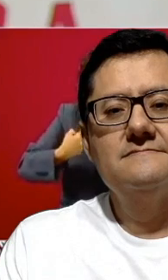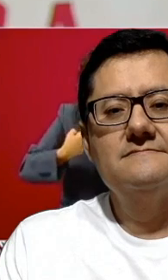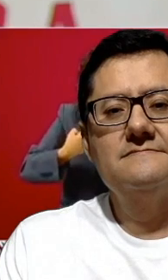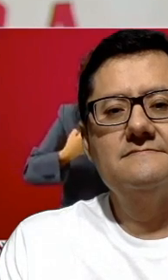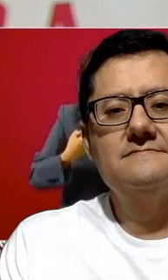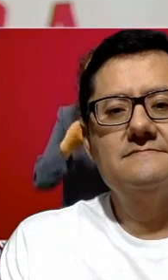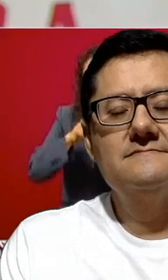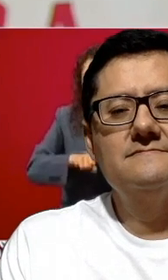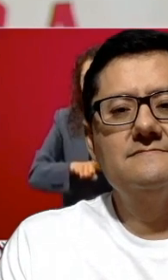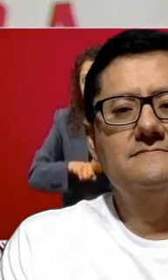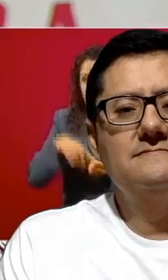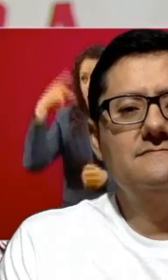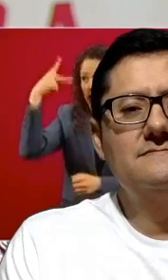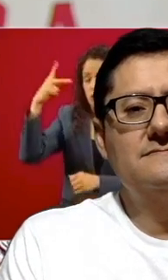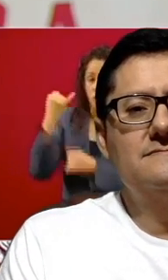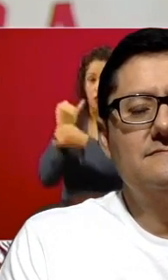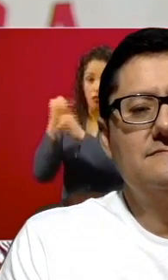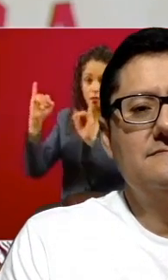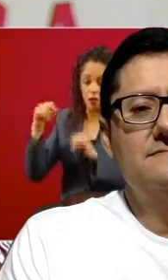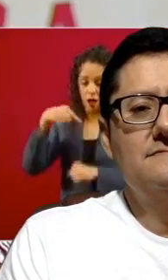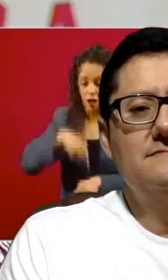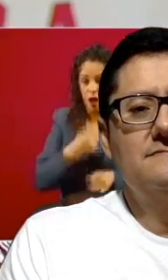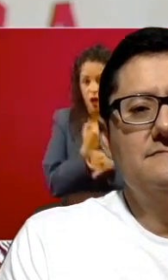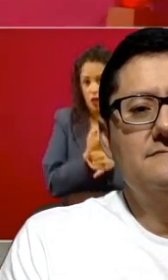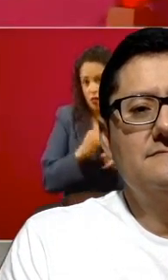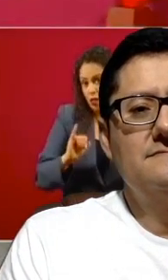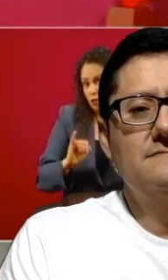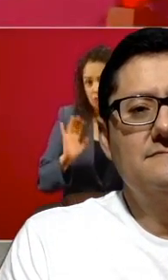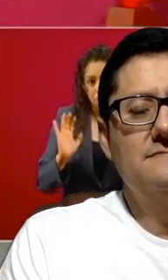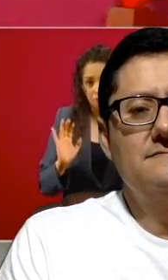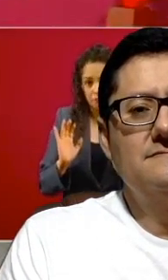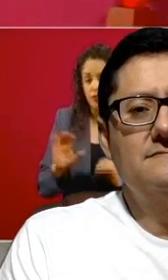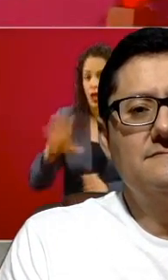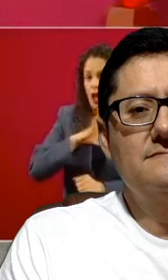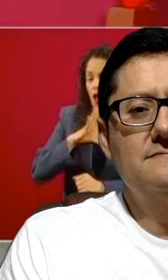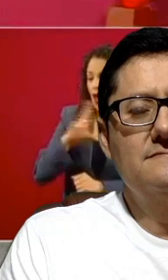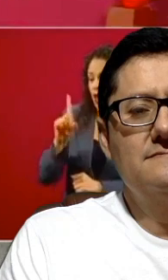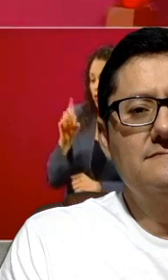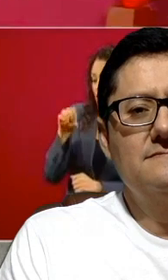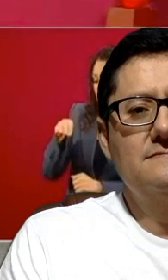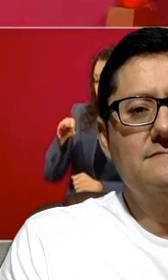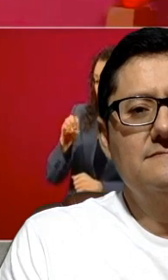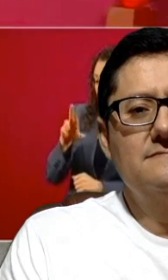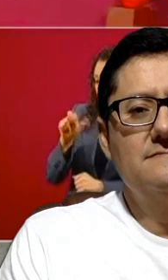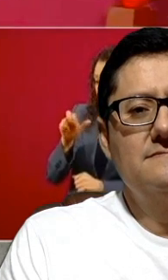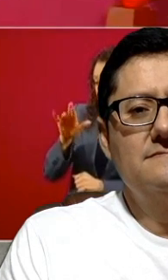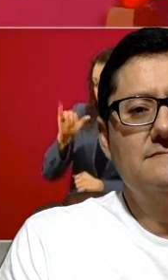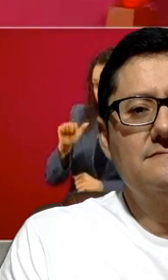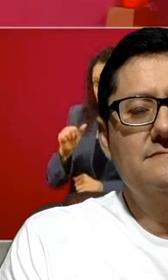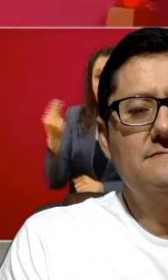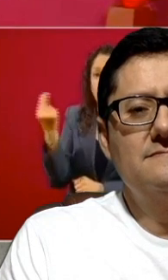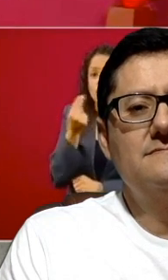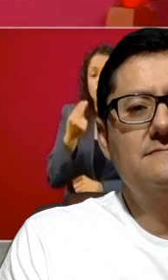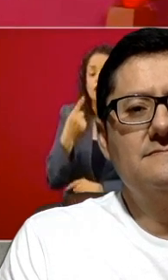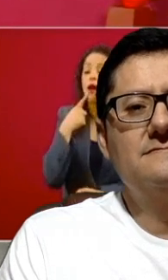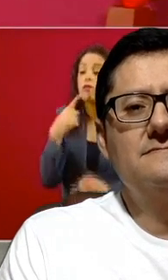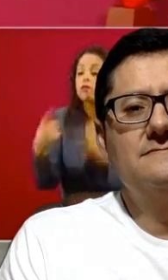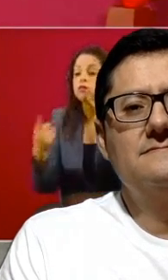países independientes y democráticos, mediante el diálogo, pero que no era